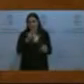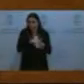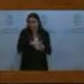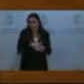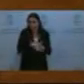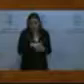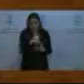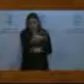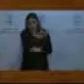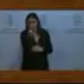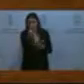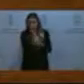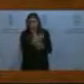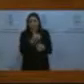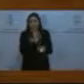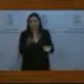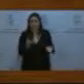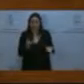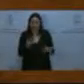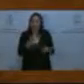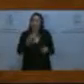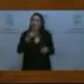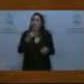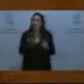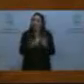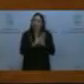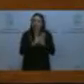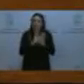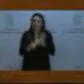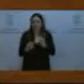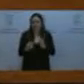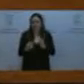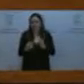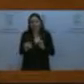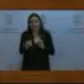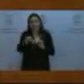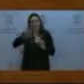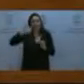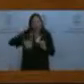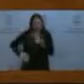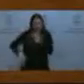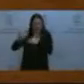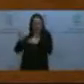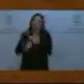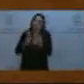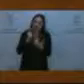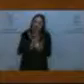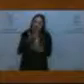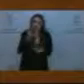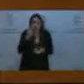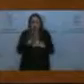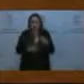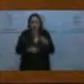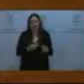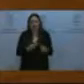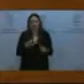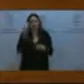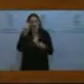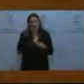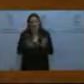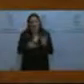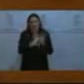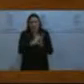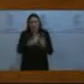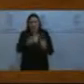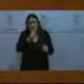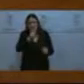La primera necesidad, la modificación de la ley, que ya fue aprobada, pues bien, otra vez, a nuestro entender obsoleta para el